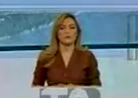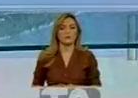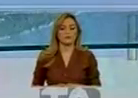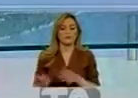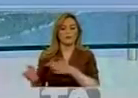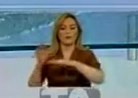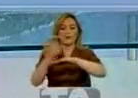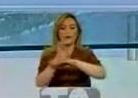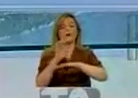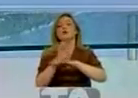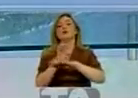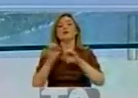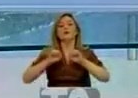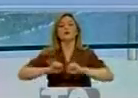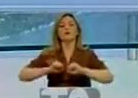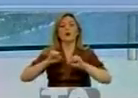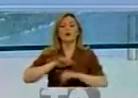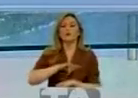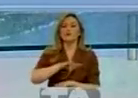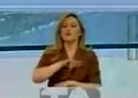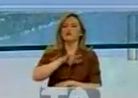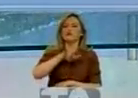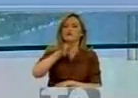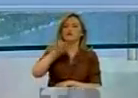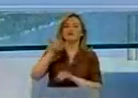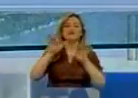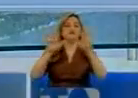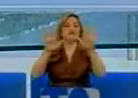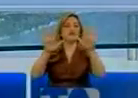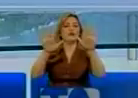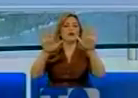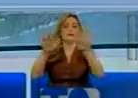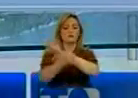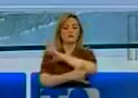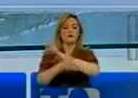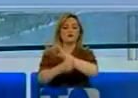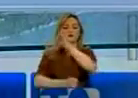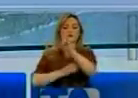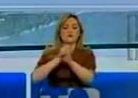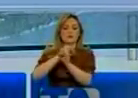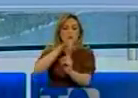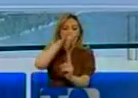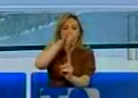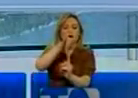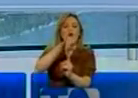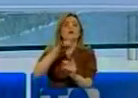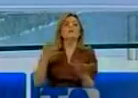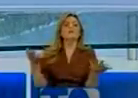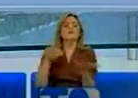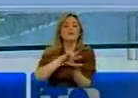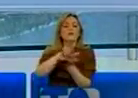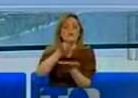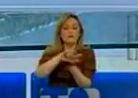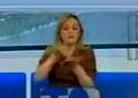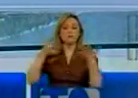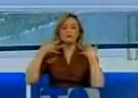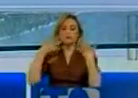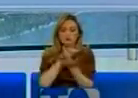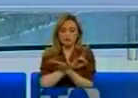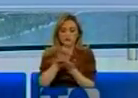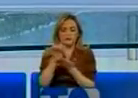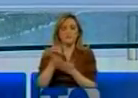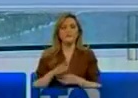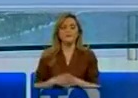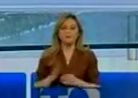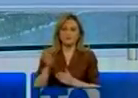Desde Ecuador ya se puede volar a 10 destinos internacionales. En el aeropuerto José Joaquín de Olmedo de Guayaquil, esta semana se